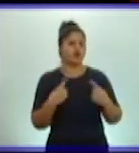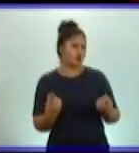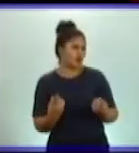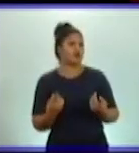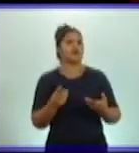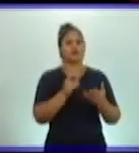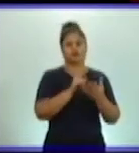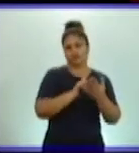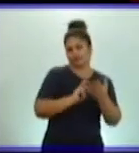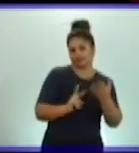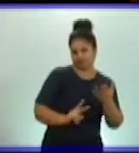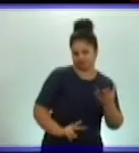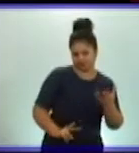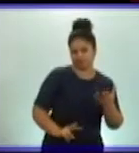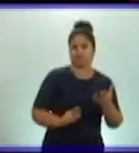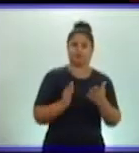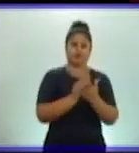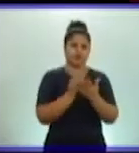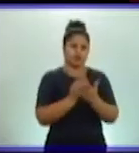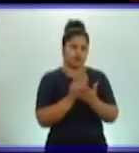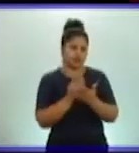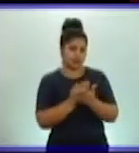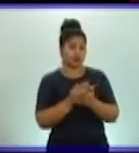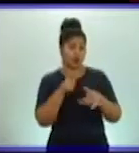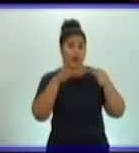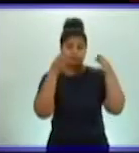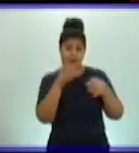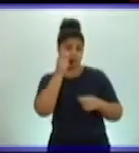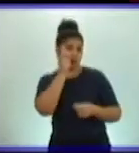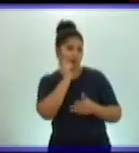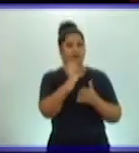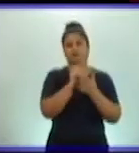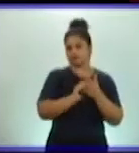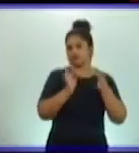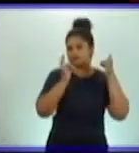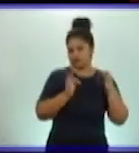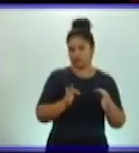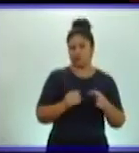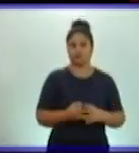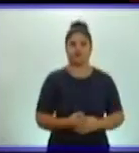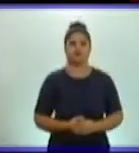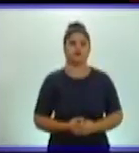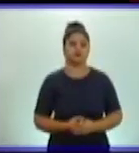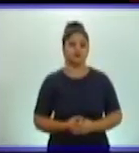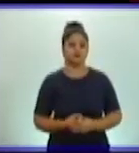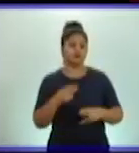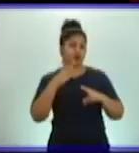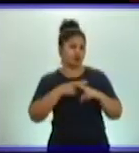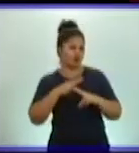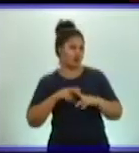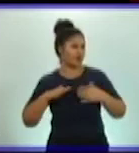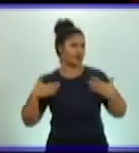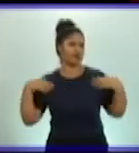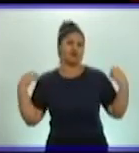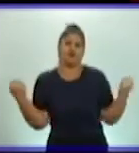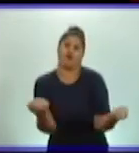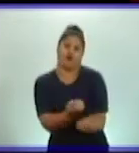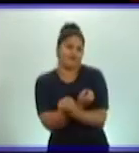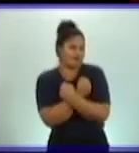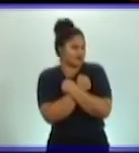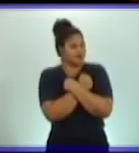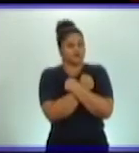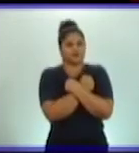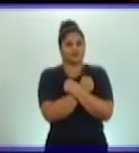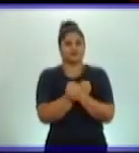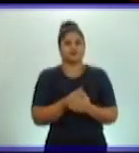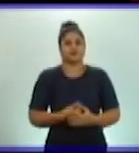año 89 también del propio Galeano. Y estamos hablando del libro Los Abrazos. Los Abrazos tiene cuentos